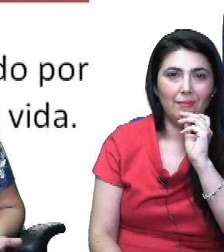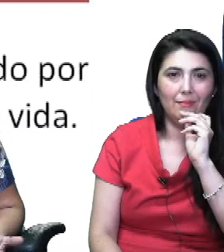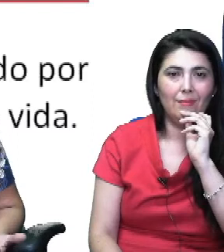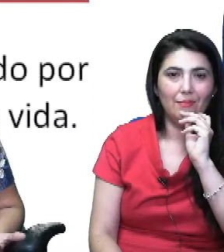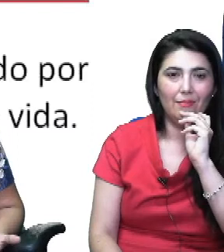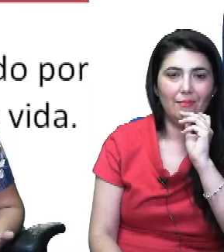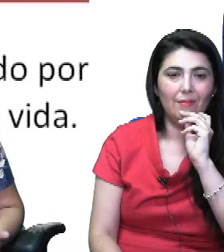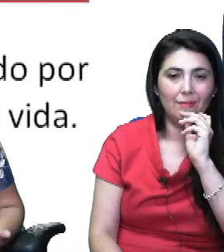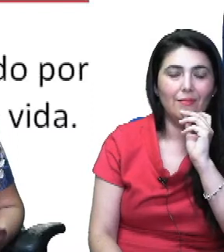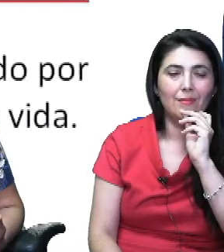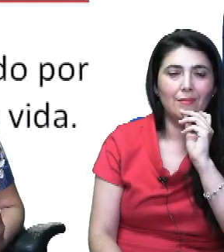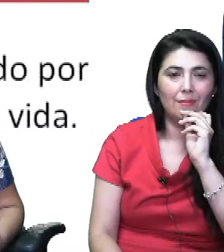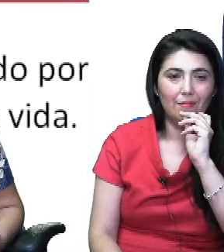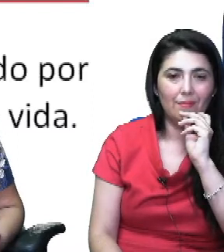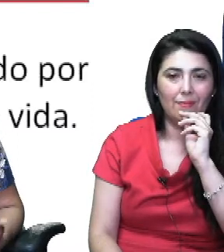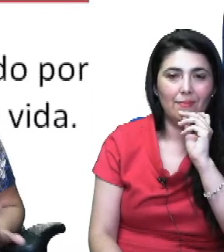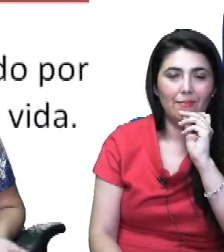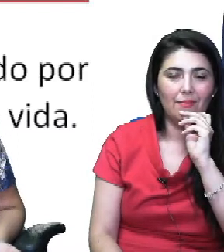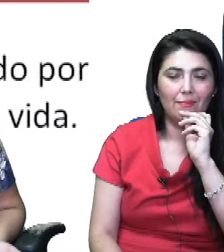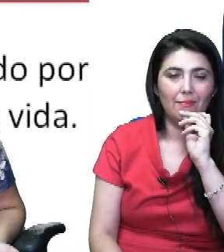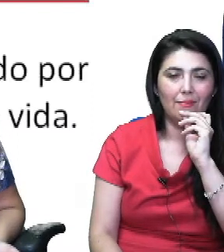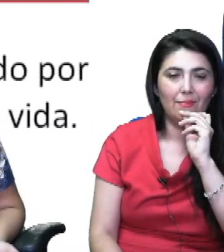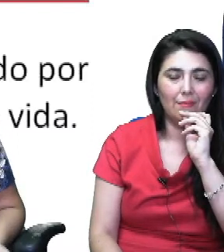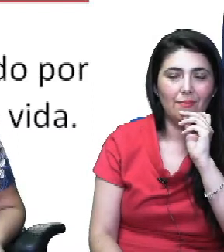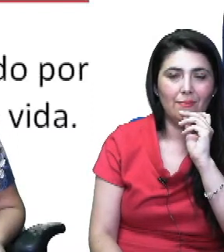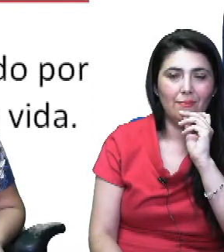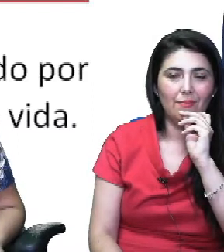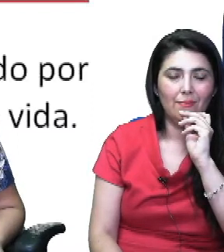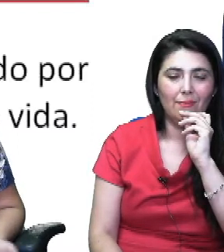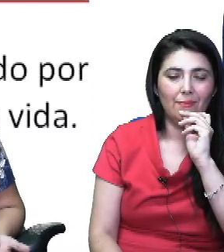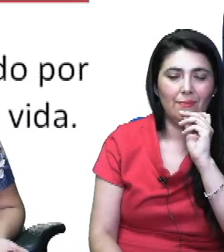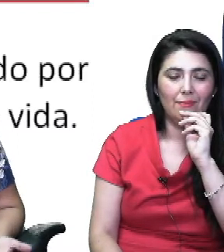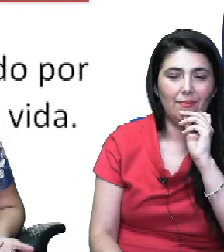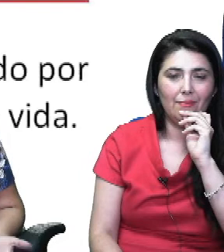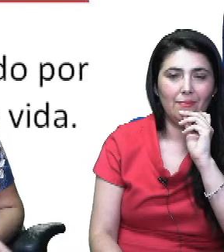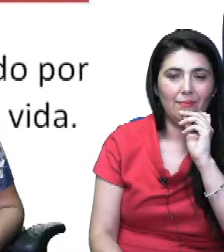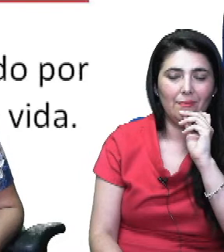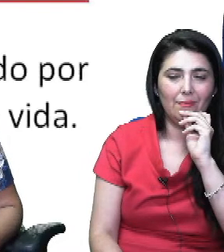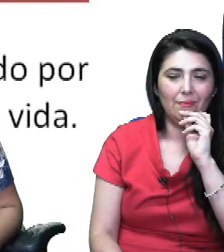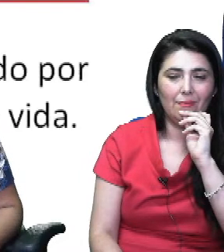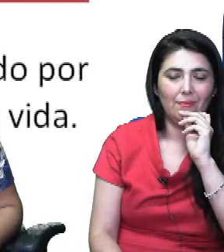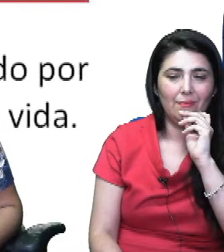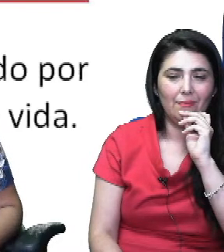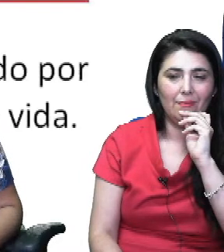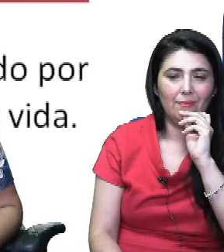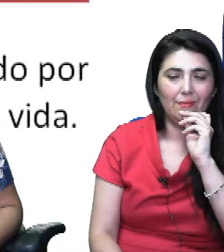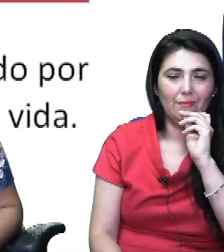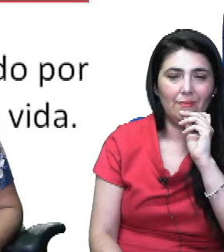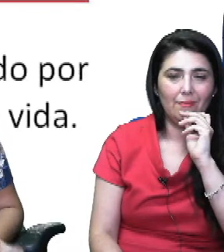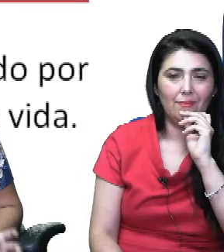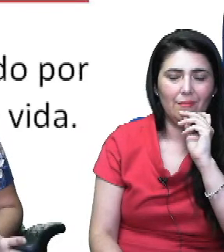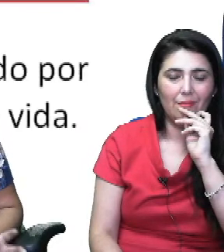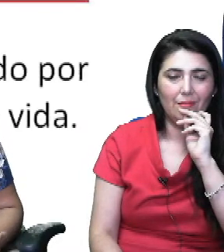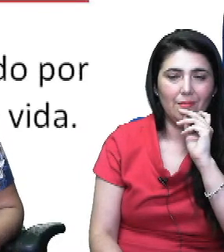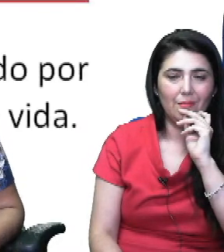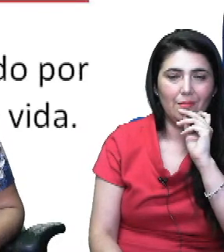crónica es que vamos a necesitar entonces de apoyo especializado para poder entonces apoyar, ¿cierto?, estas trayectorias,